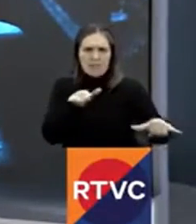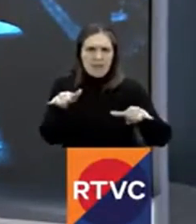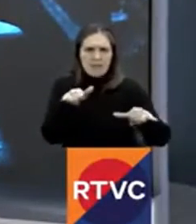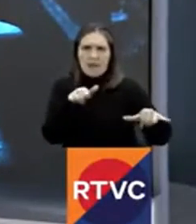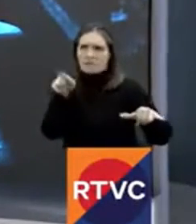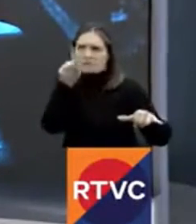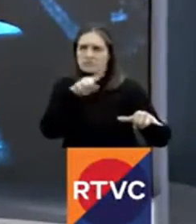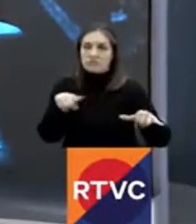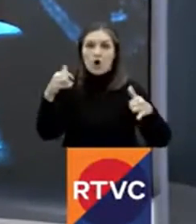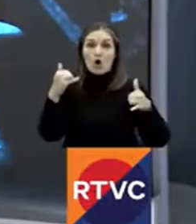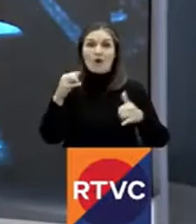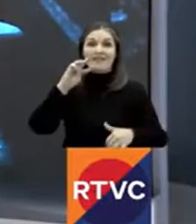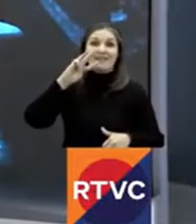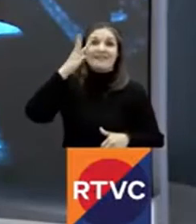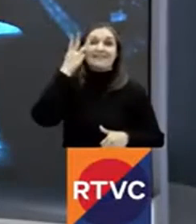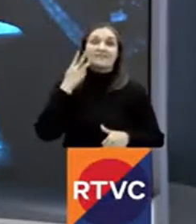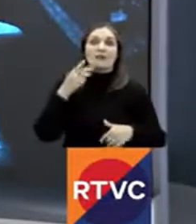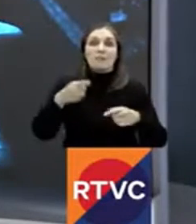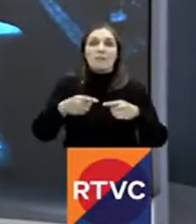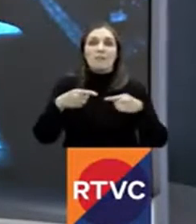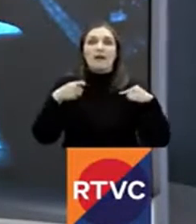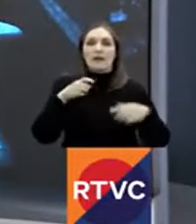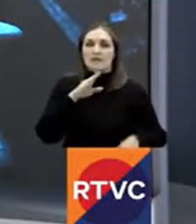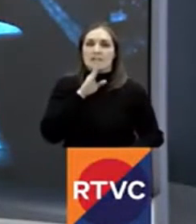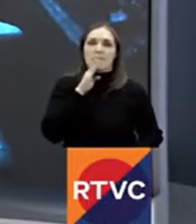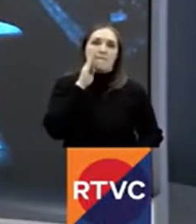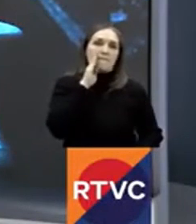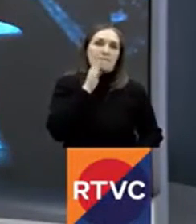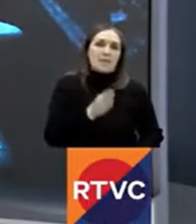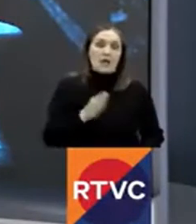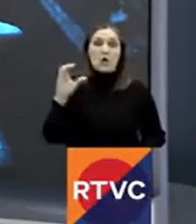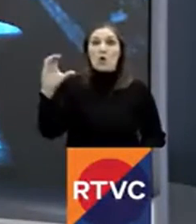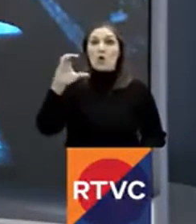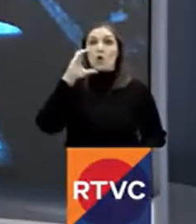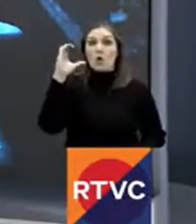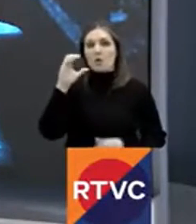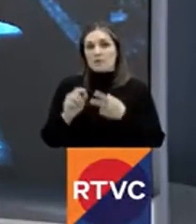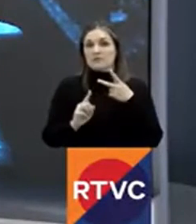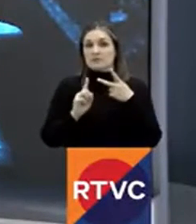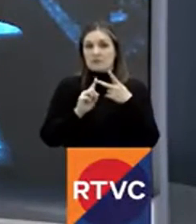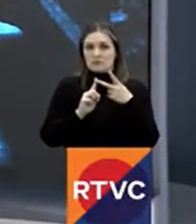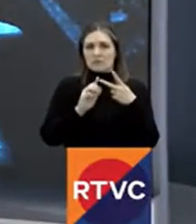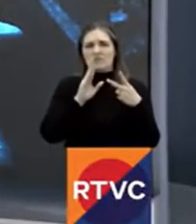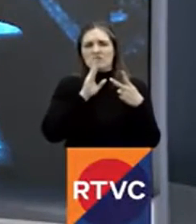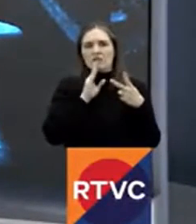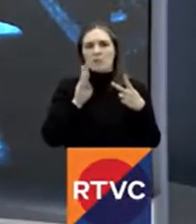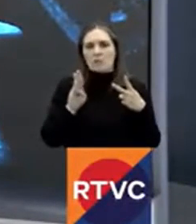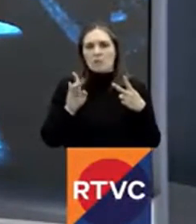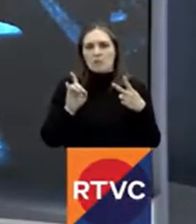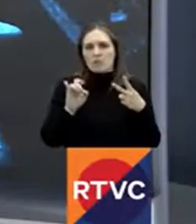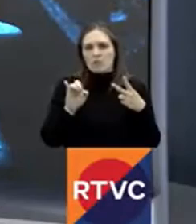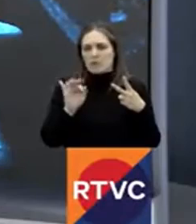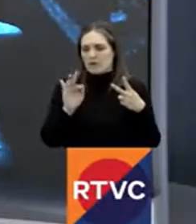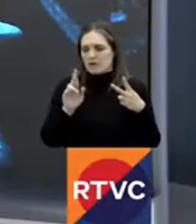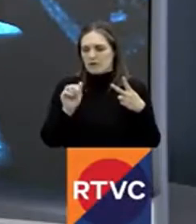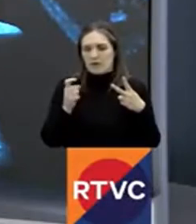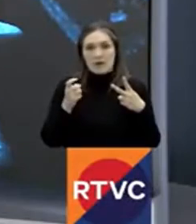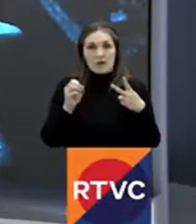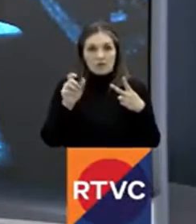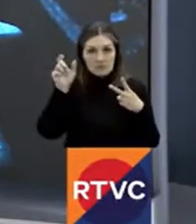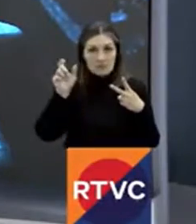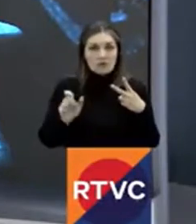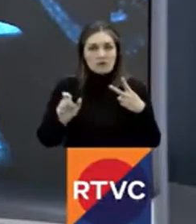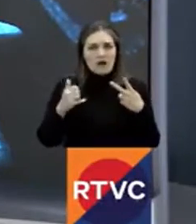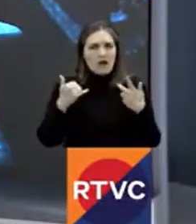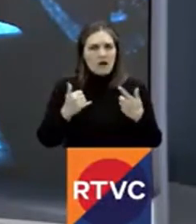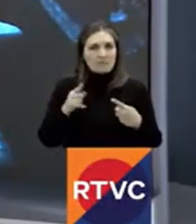Tim Wellens. El colombiano Santiago Buitrago sigue segundo en la clasificación general, pero dejemos que sea nuestra narradora Goga Ruiz Sandoval quien analice